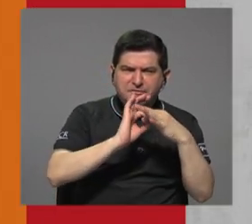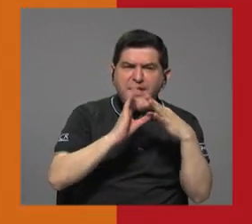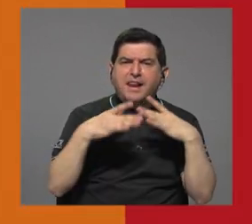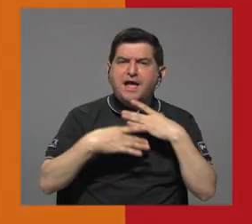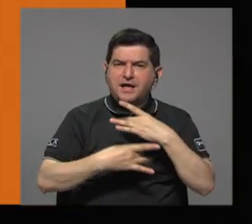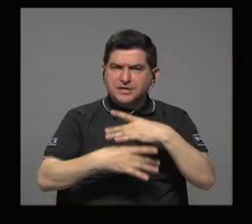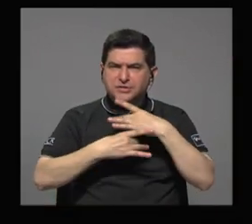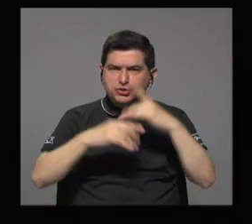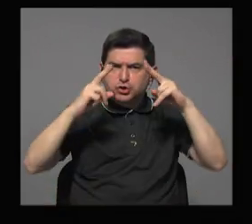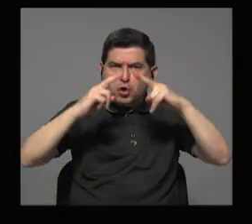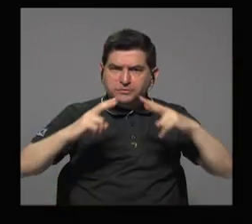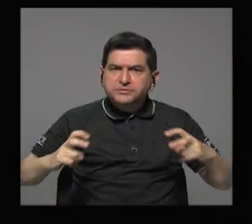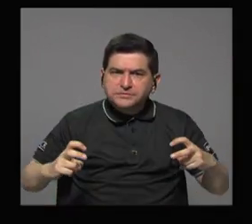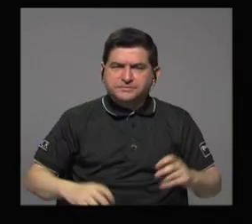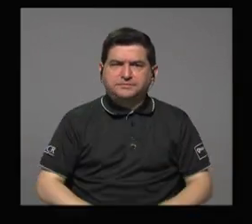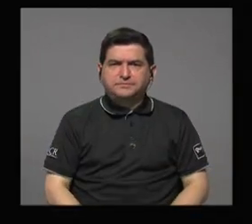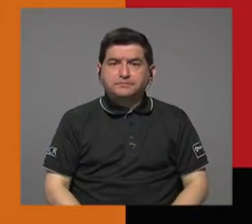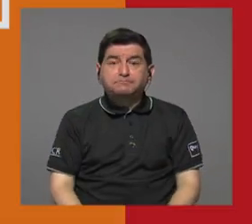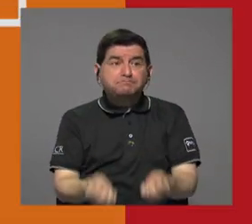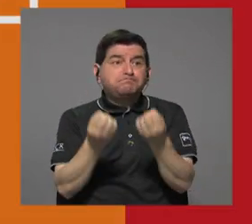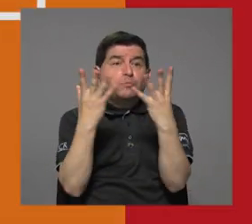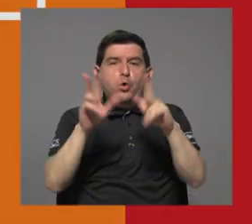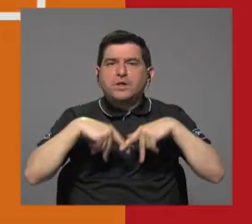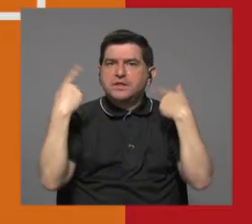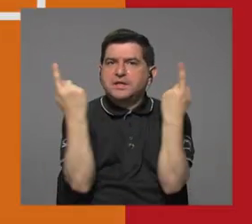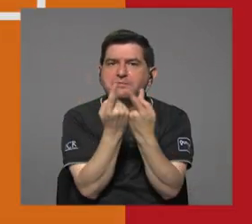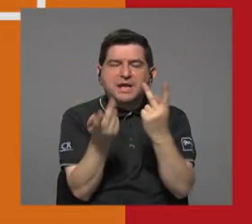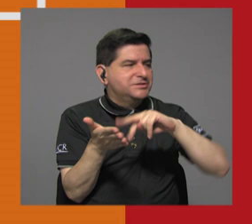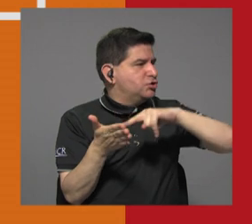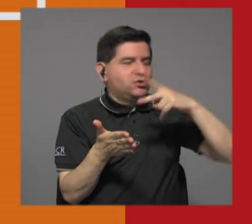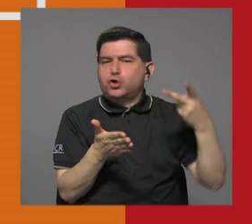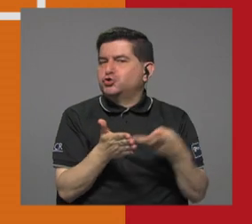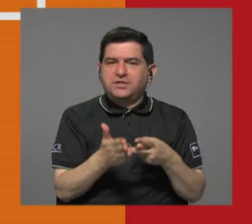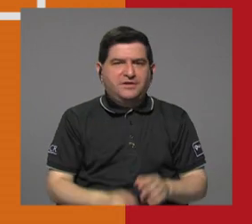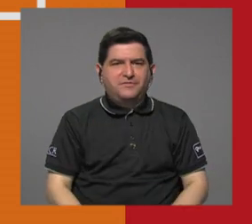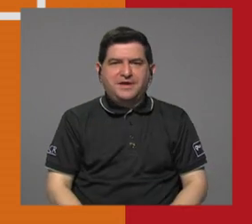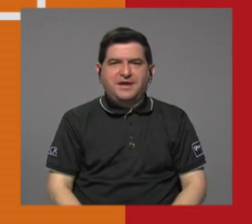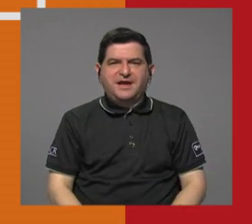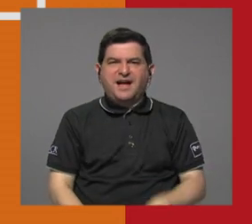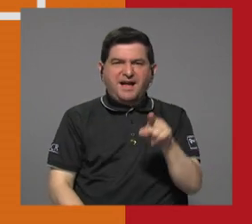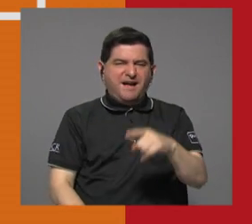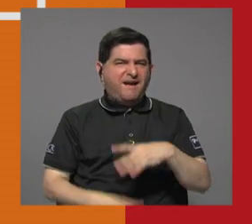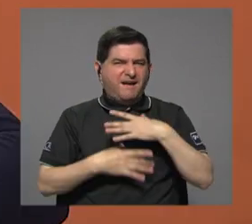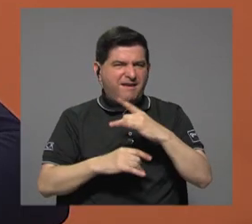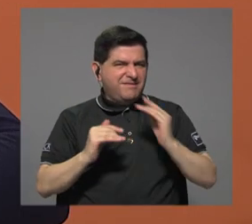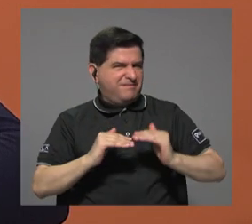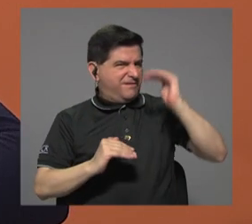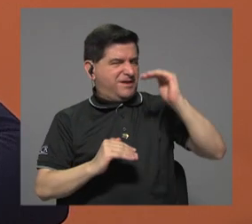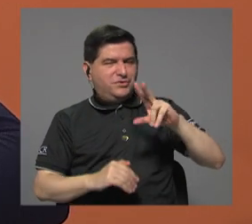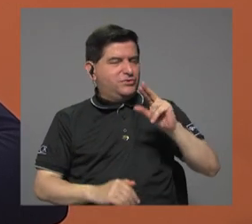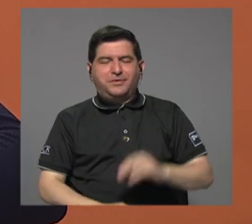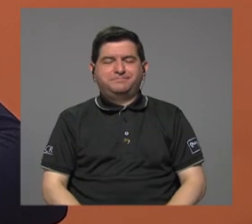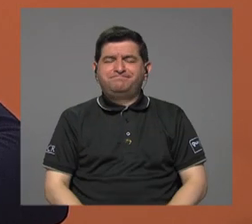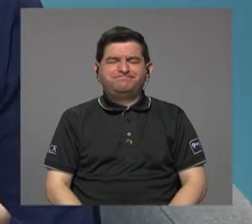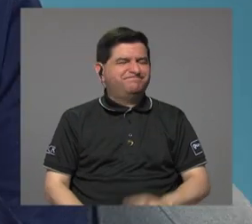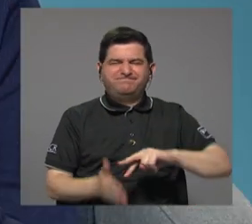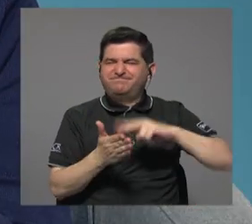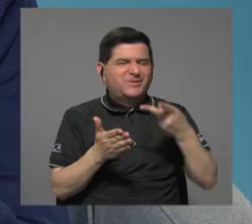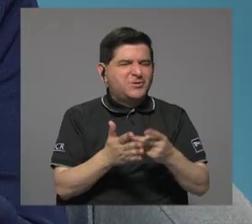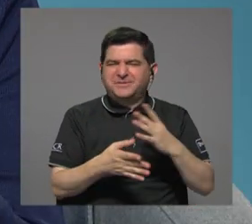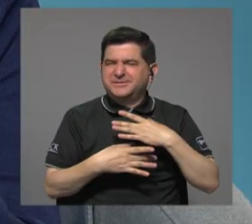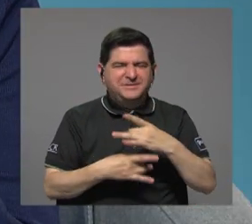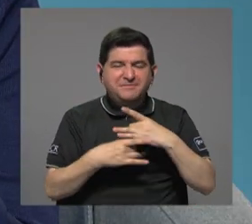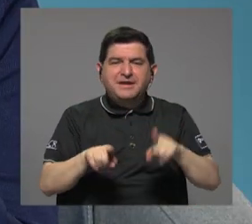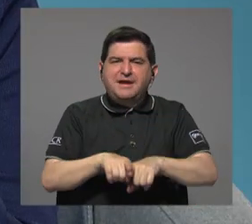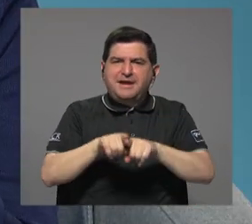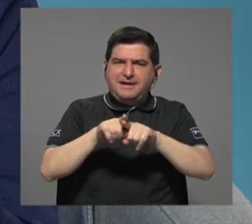inter para analizar esta gran cantidad de partidos no significa mayor simpatía no significa mayor simpatía pero